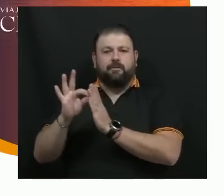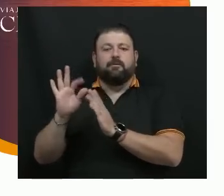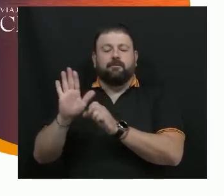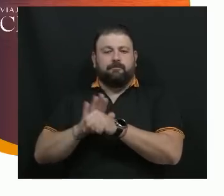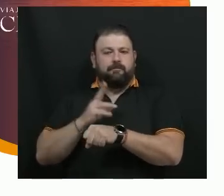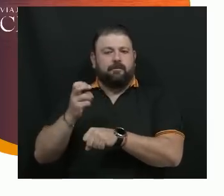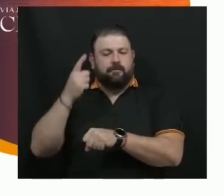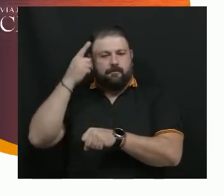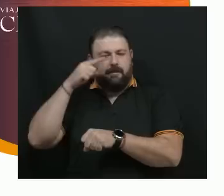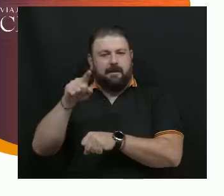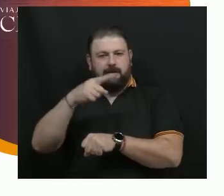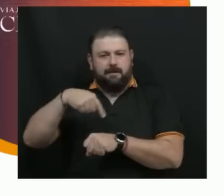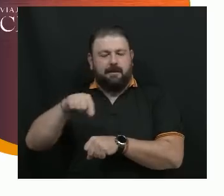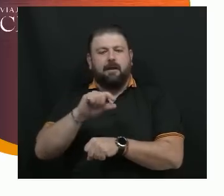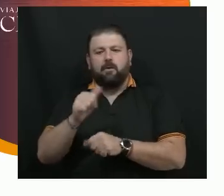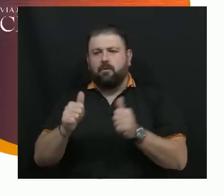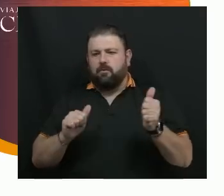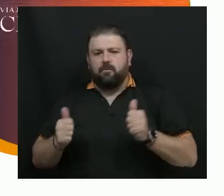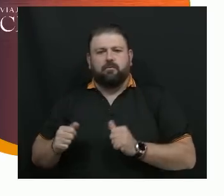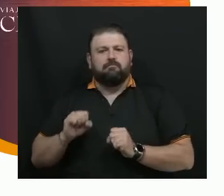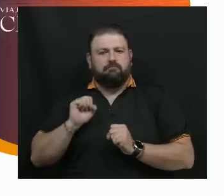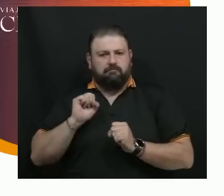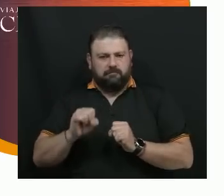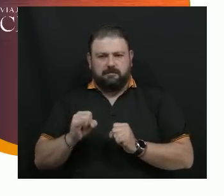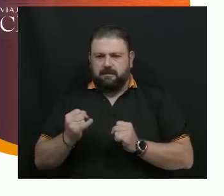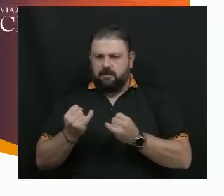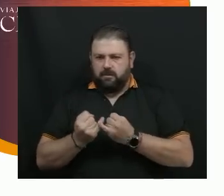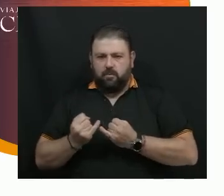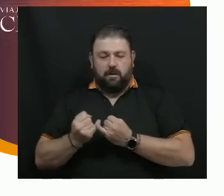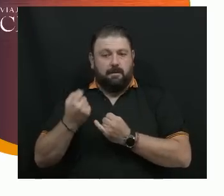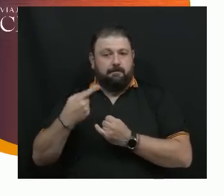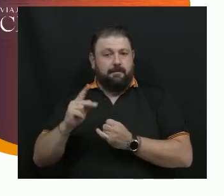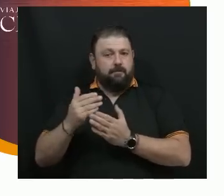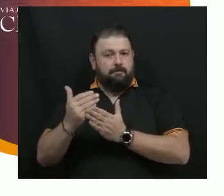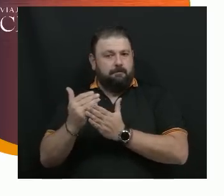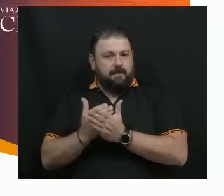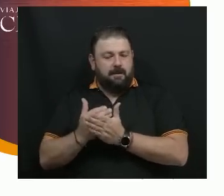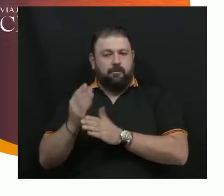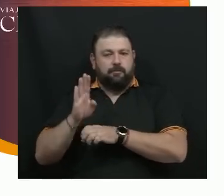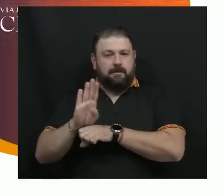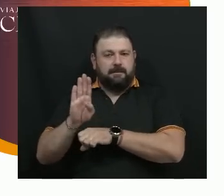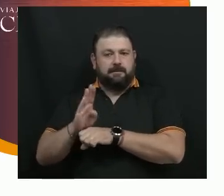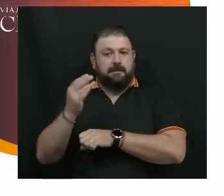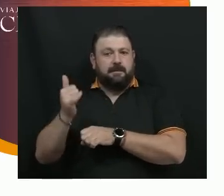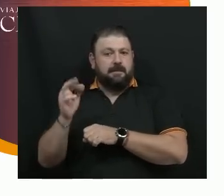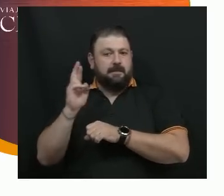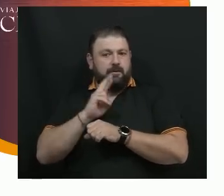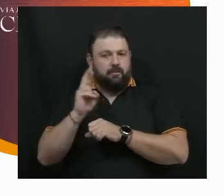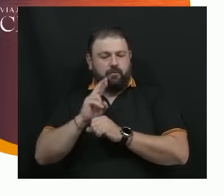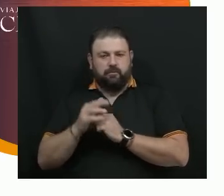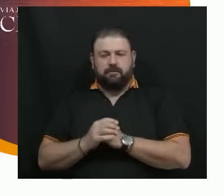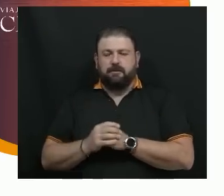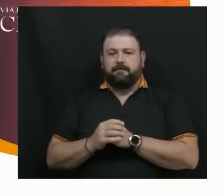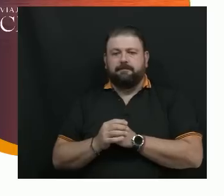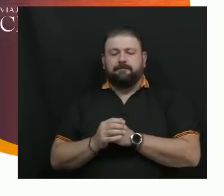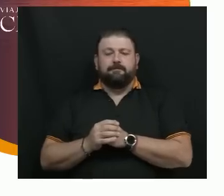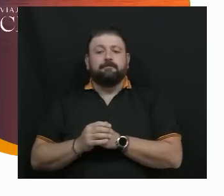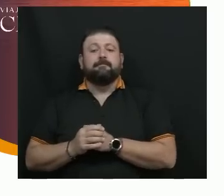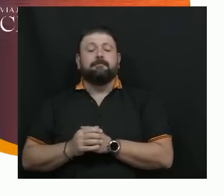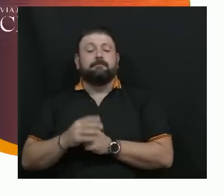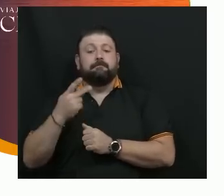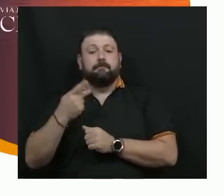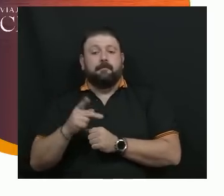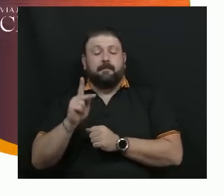ejercicio como ejemplo para que ustedes puedan checar cómo aplica. Muy sencillo. Por otra parte,